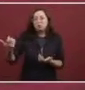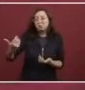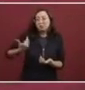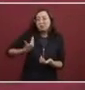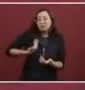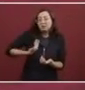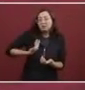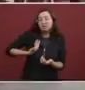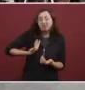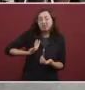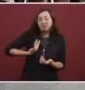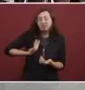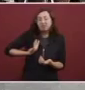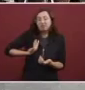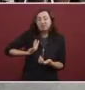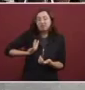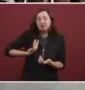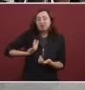petición.